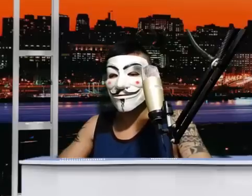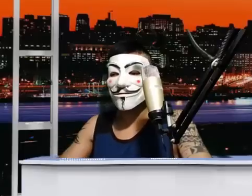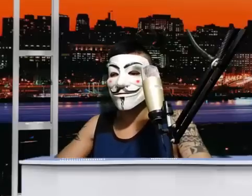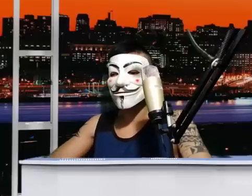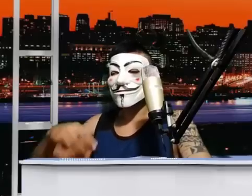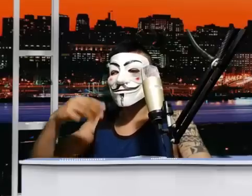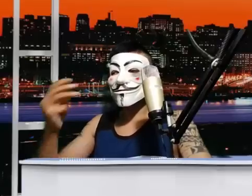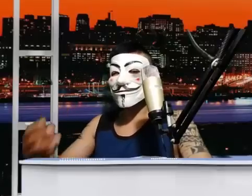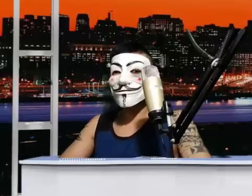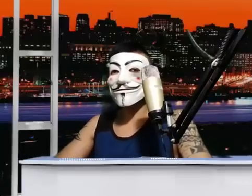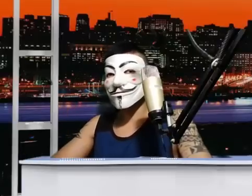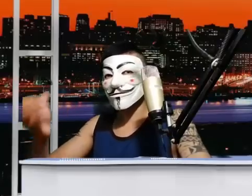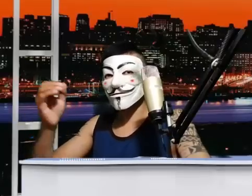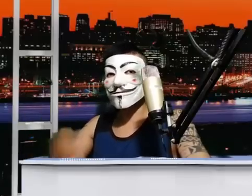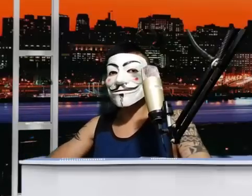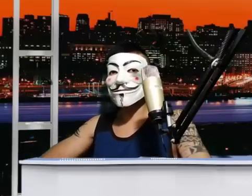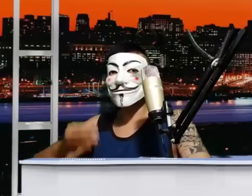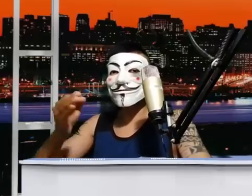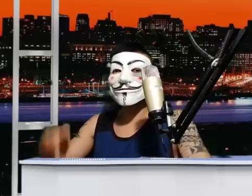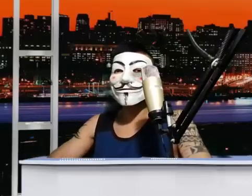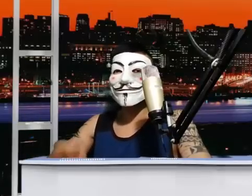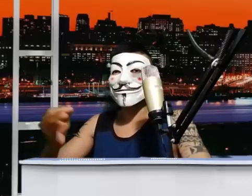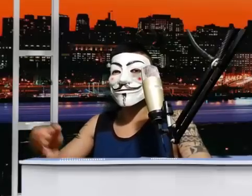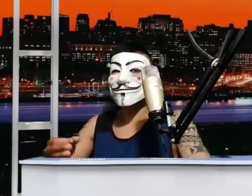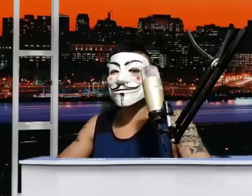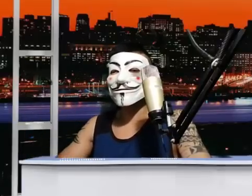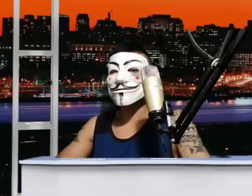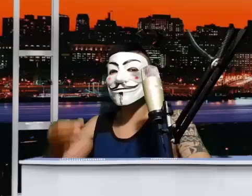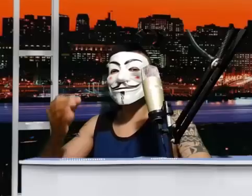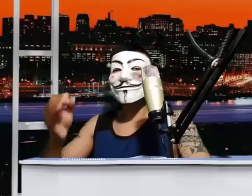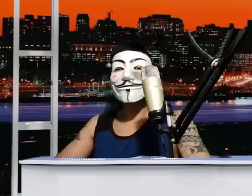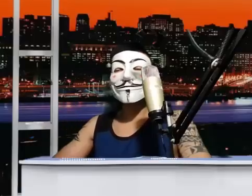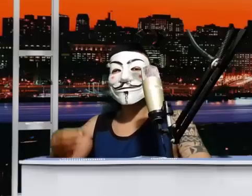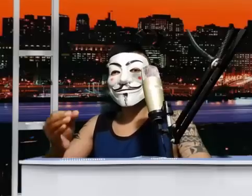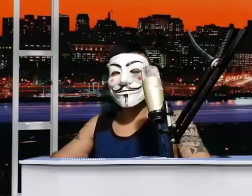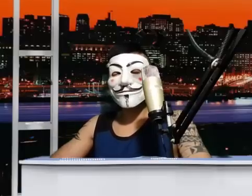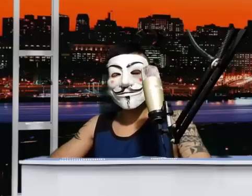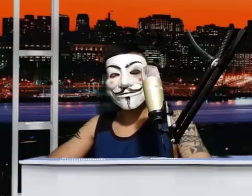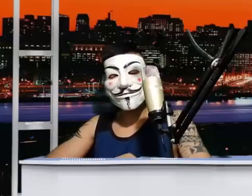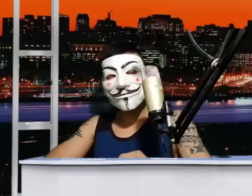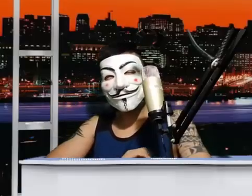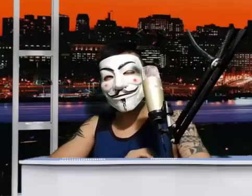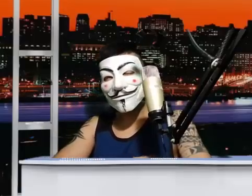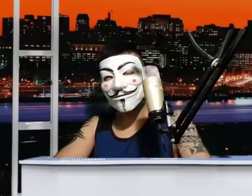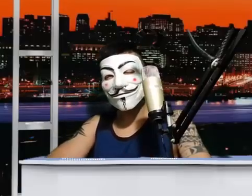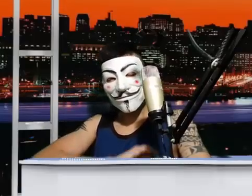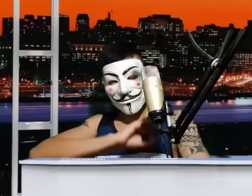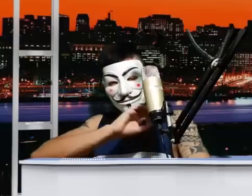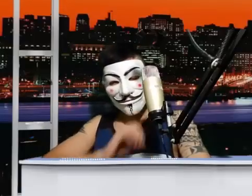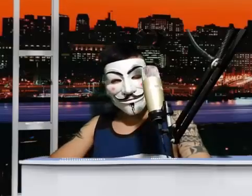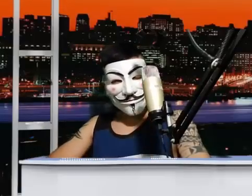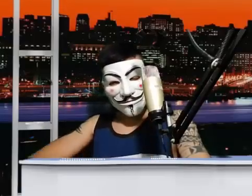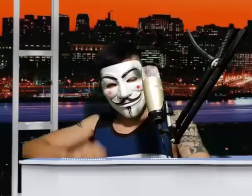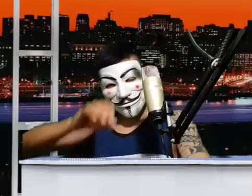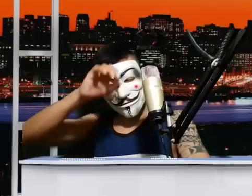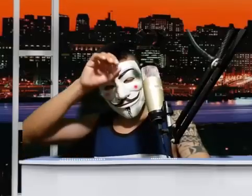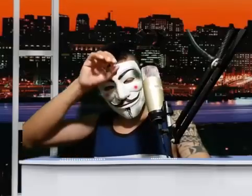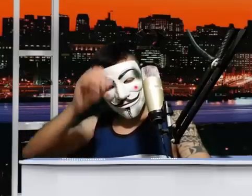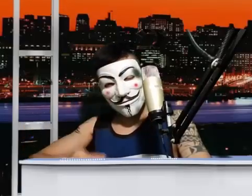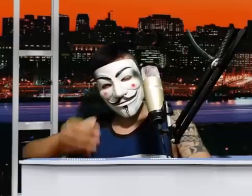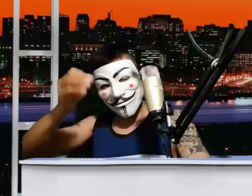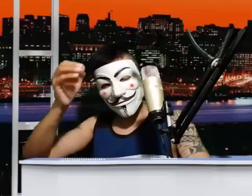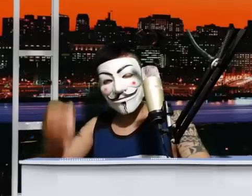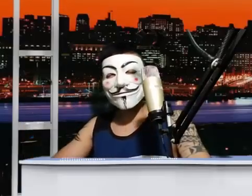los tres tiempos, y que en los tiempos democráticos de Arena y el FMLN, comíamos pollo campero, todos,